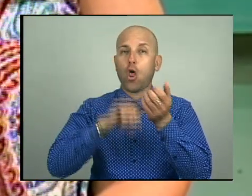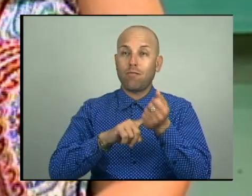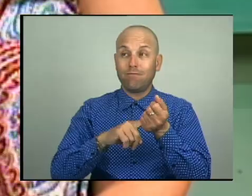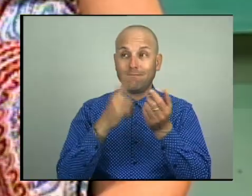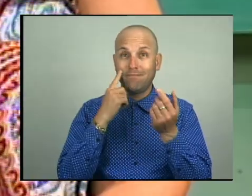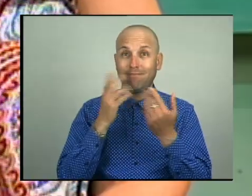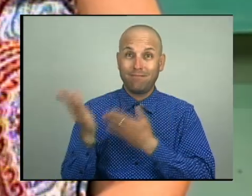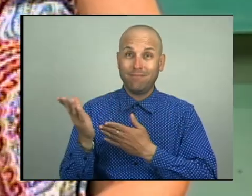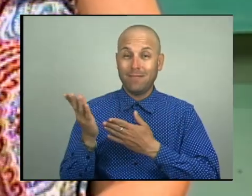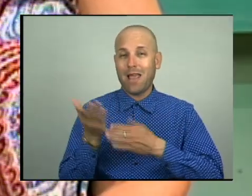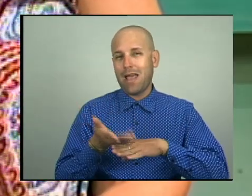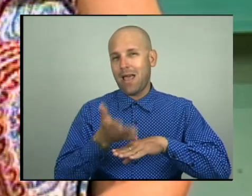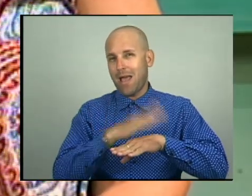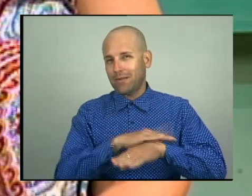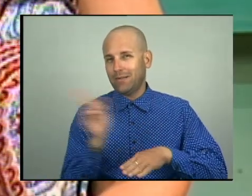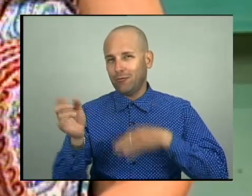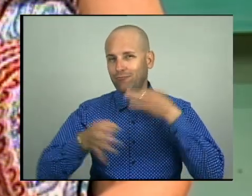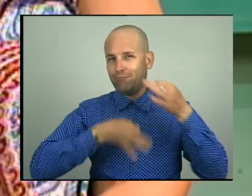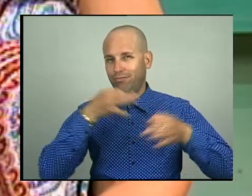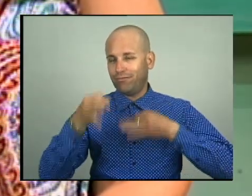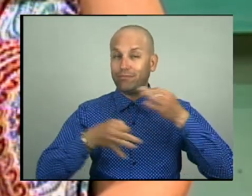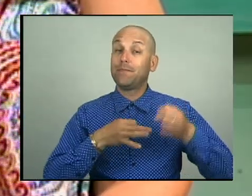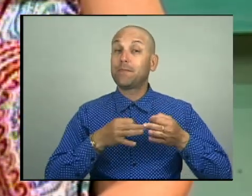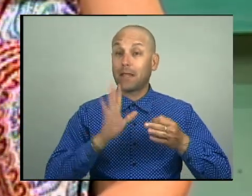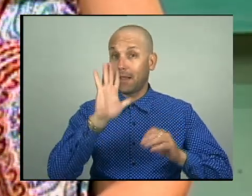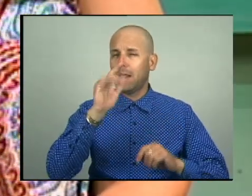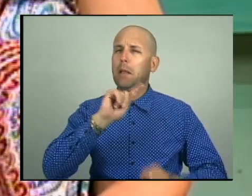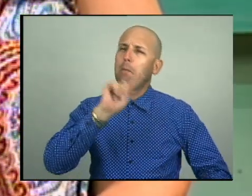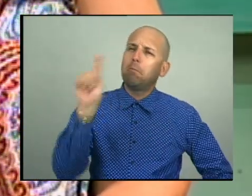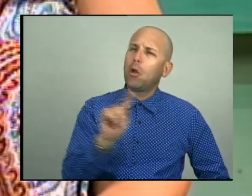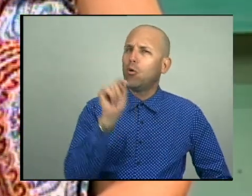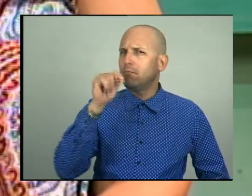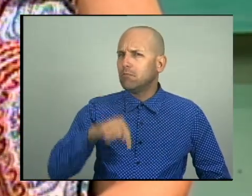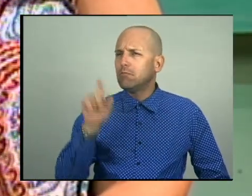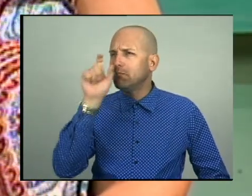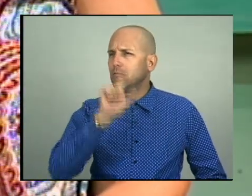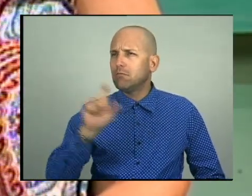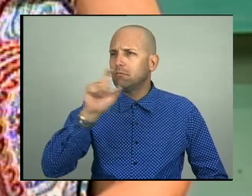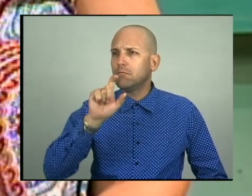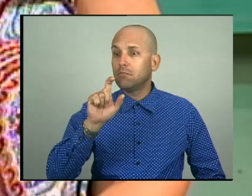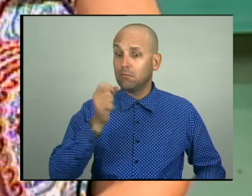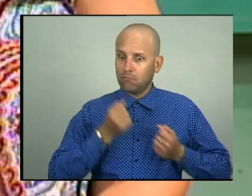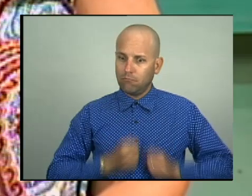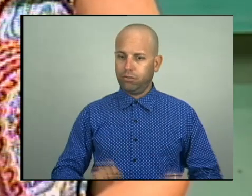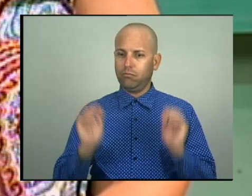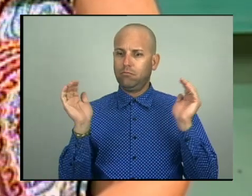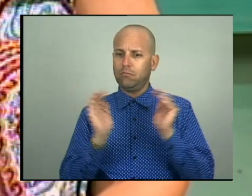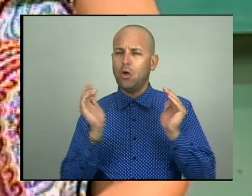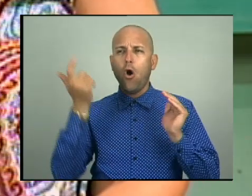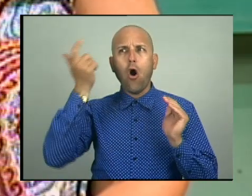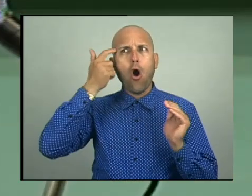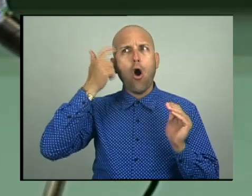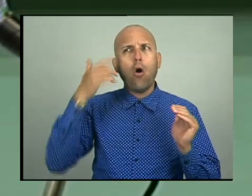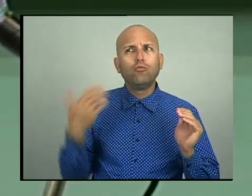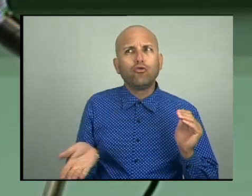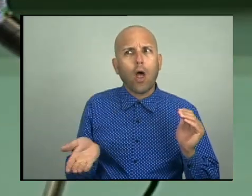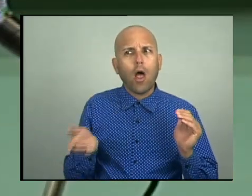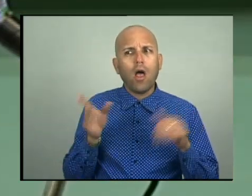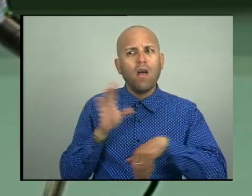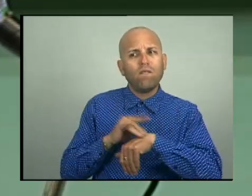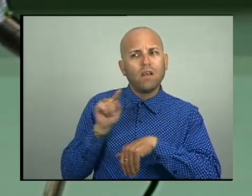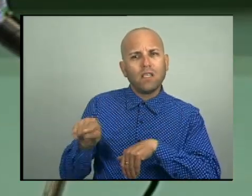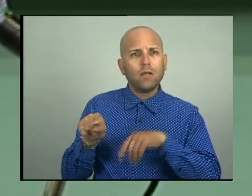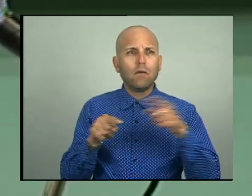Ahora, específicamente en Camagüey, ¿cómo se realiza este diagnóstico? Bueno, a ver, en Camagüey